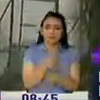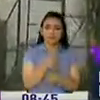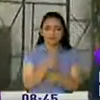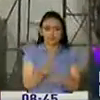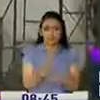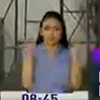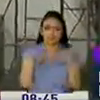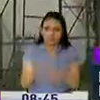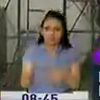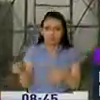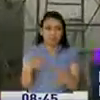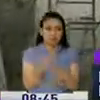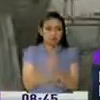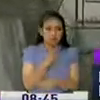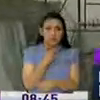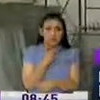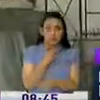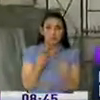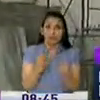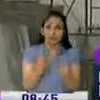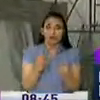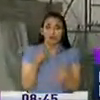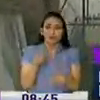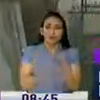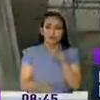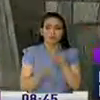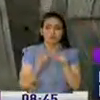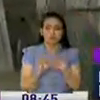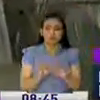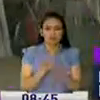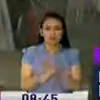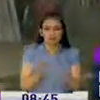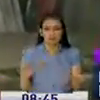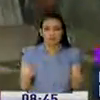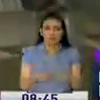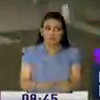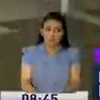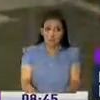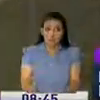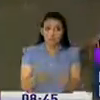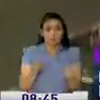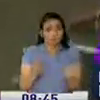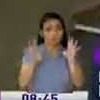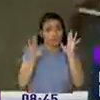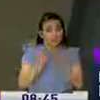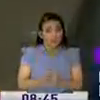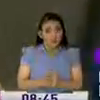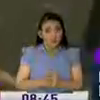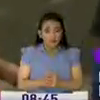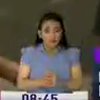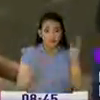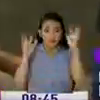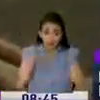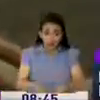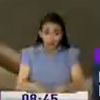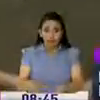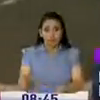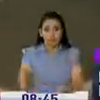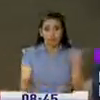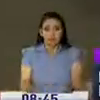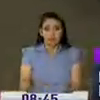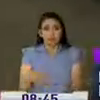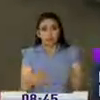desgracias personales. Hasta ahora son puros daños materiales, pero son desgracias con suerte. Esta irresponsabilidad nos puede traer, como le vuelvo a insistir,